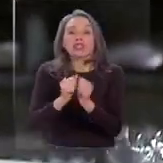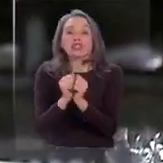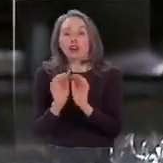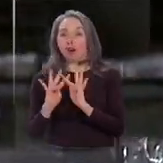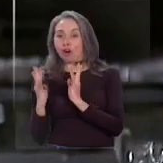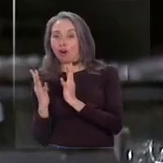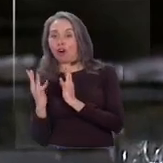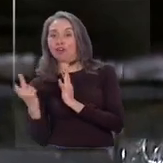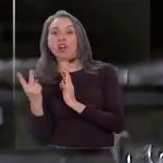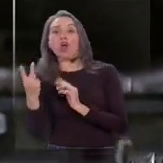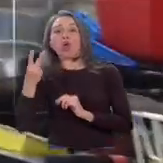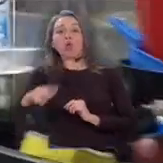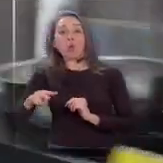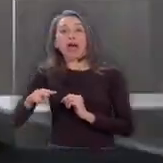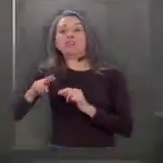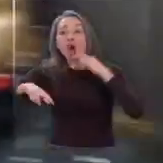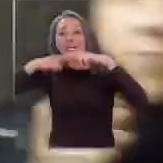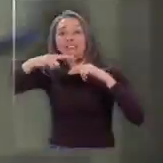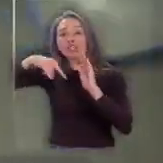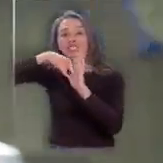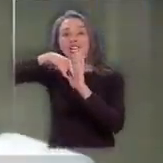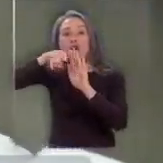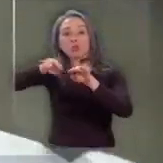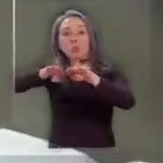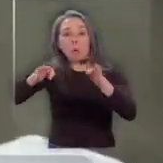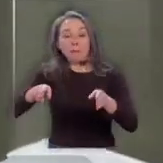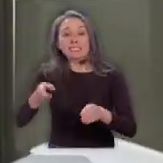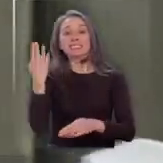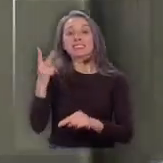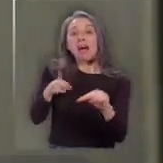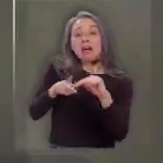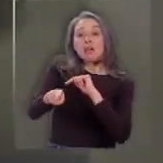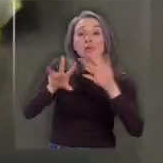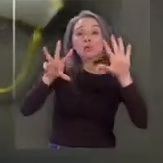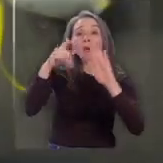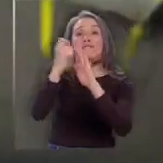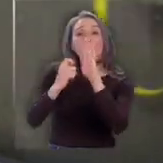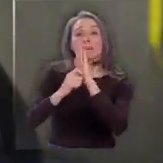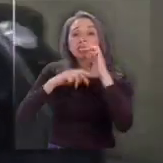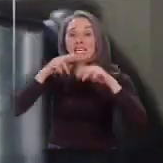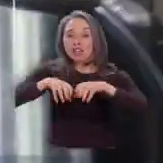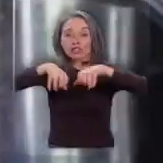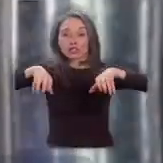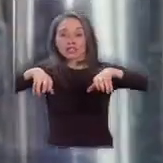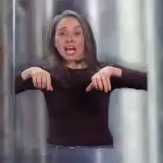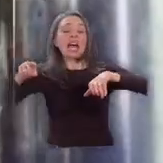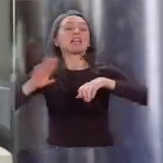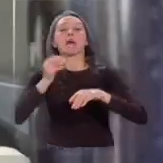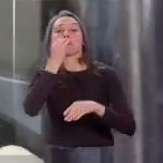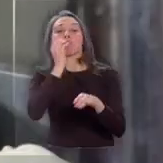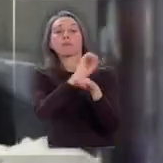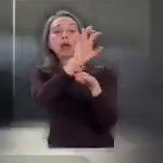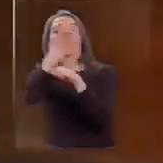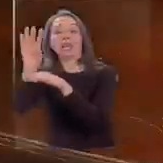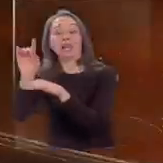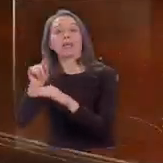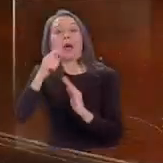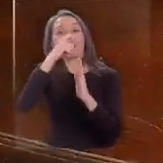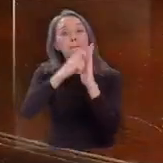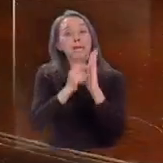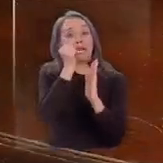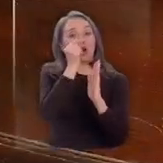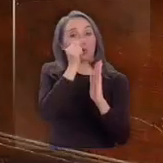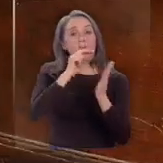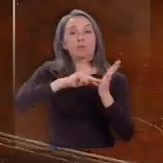de Juan, dueño de Chiloé en tu mesa, un restaurante que abrió hace 9 meses. Antes solo funcionaba como delivery. En el mes de octubre,